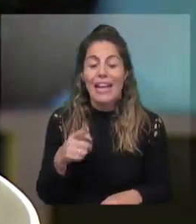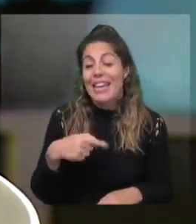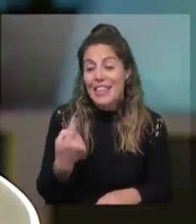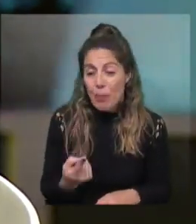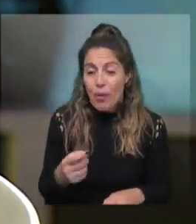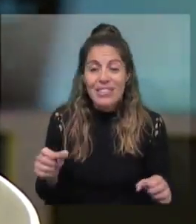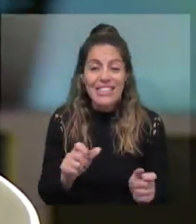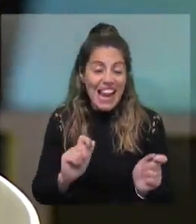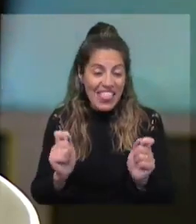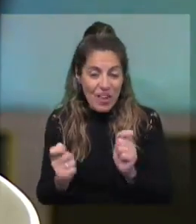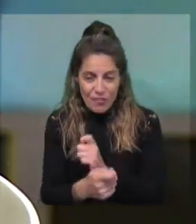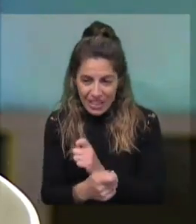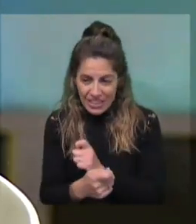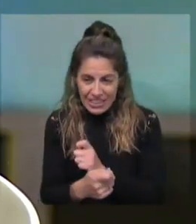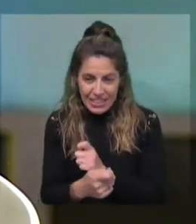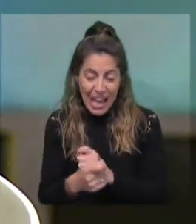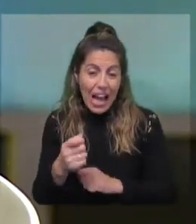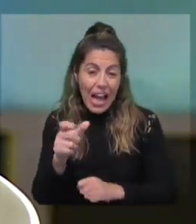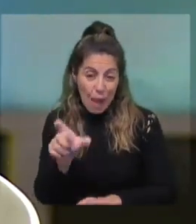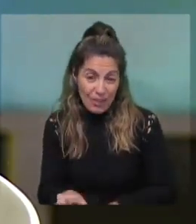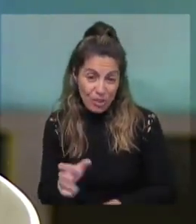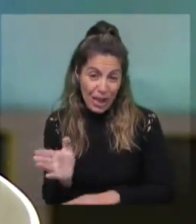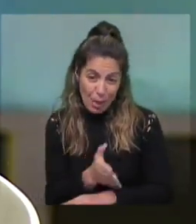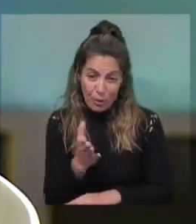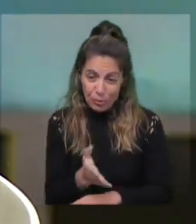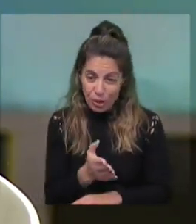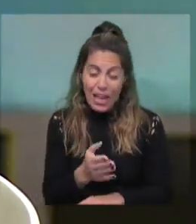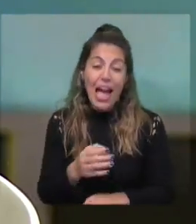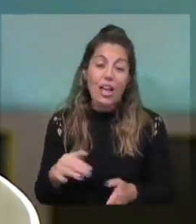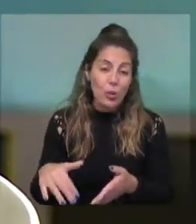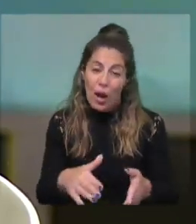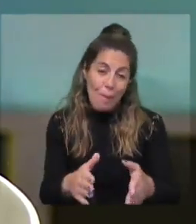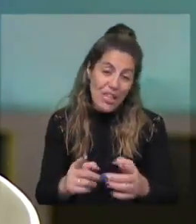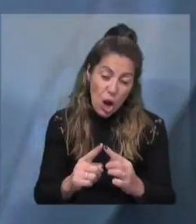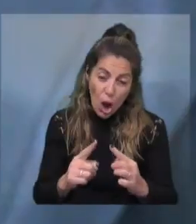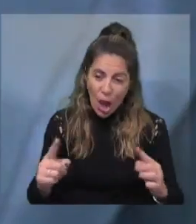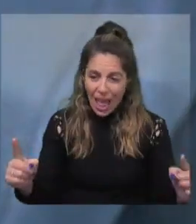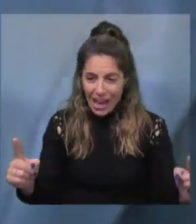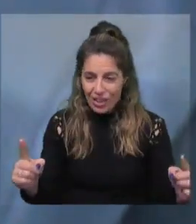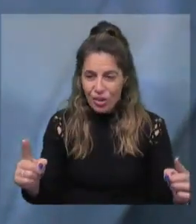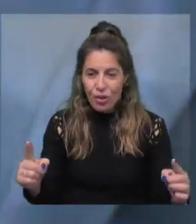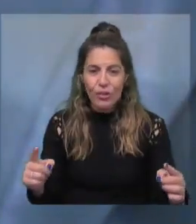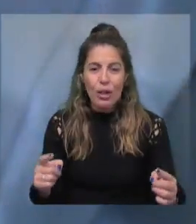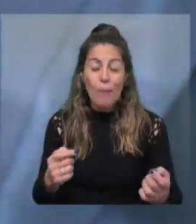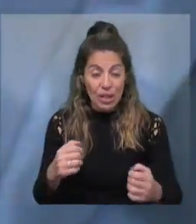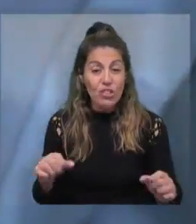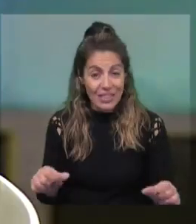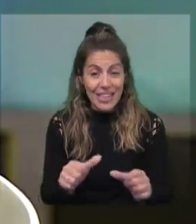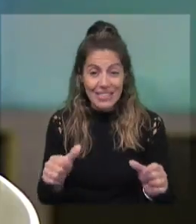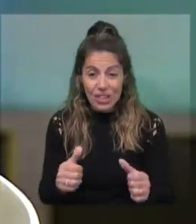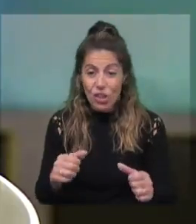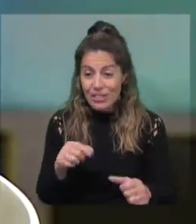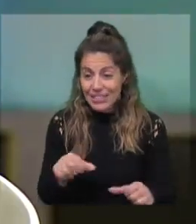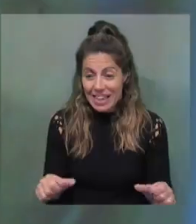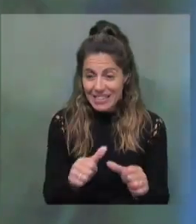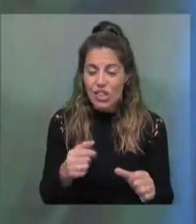bueno, hacer la transferencia a los productores. Así que es un camino largo. Es un camino largo, pero bueno, se está transitando, que no es poco.